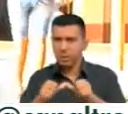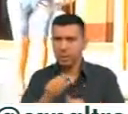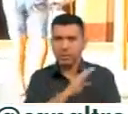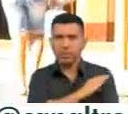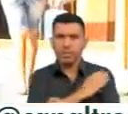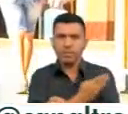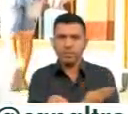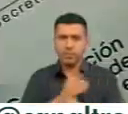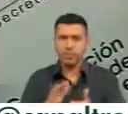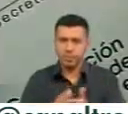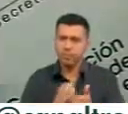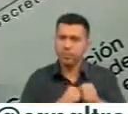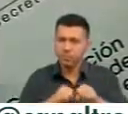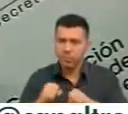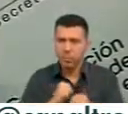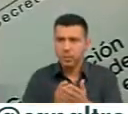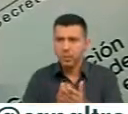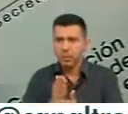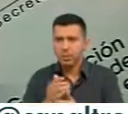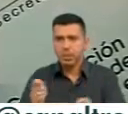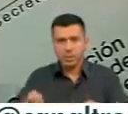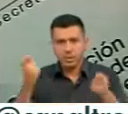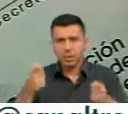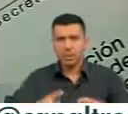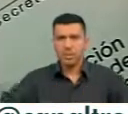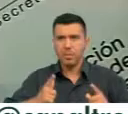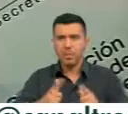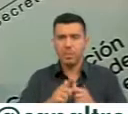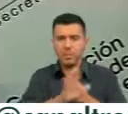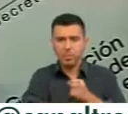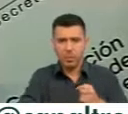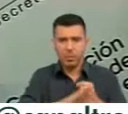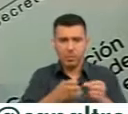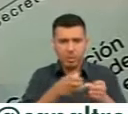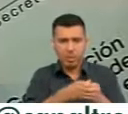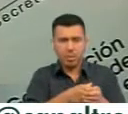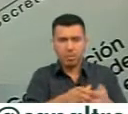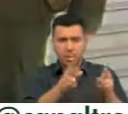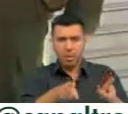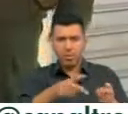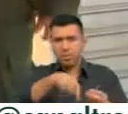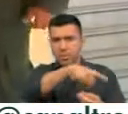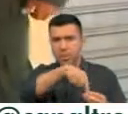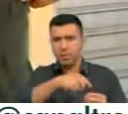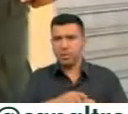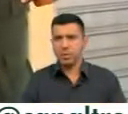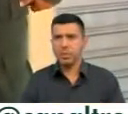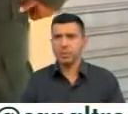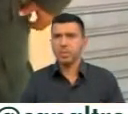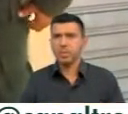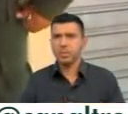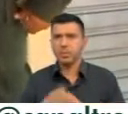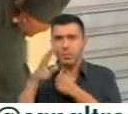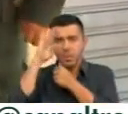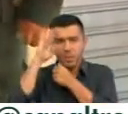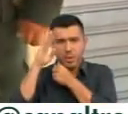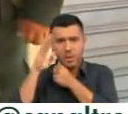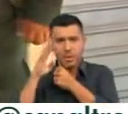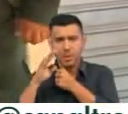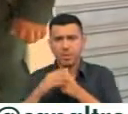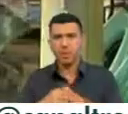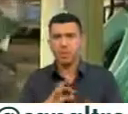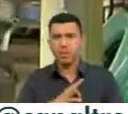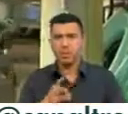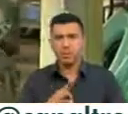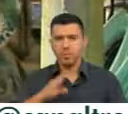cada una de las operaciones para salvar vidas y para proteger a la población civil de nuestro departamento el ejército y la policía reforzaron la